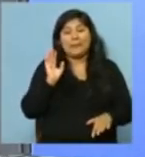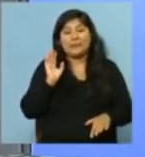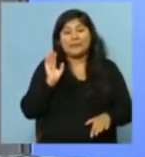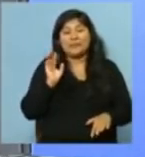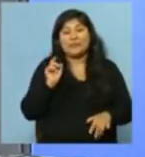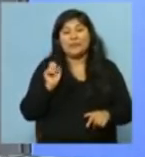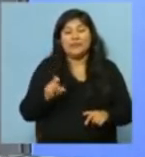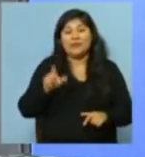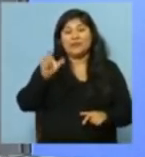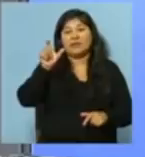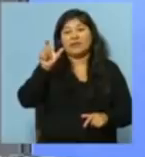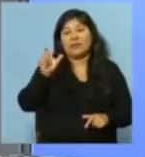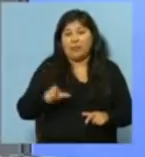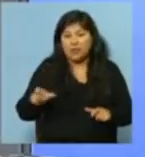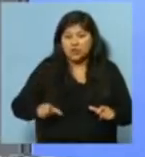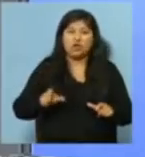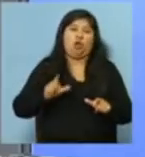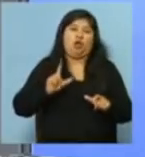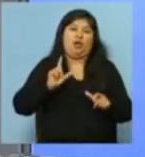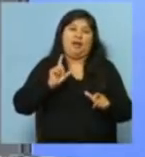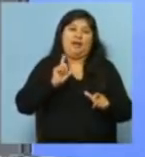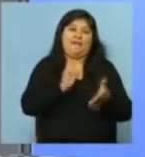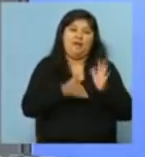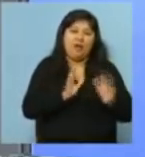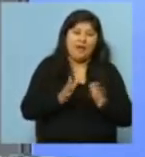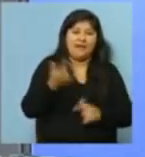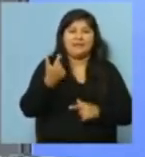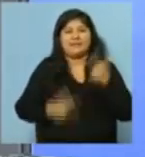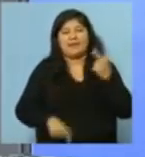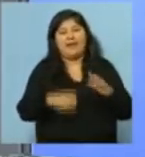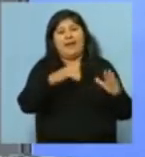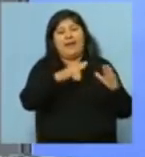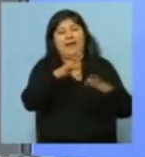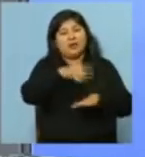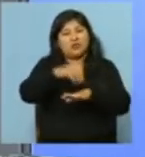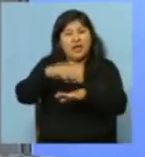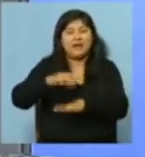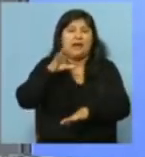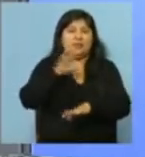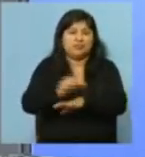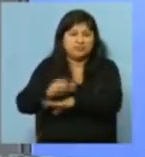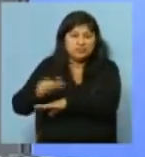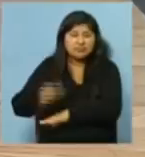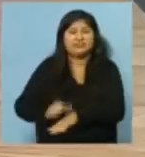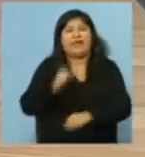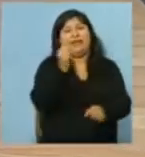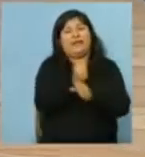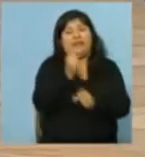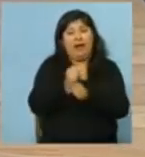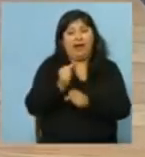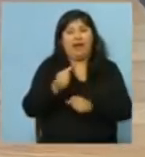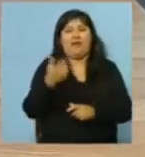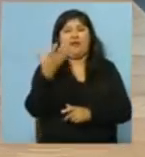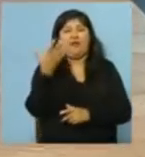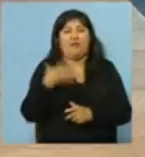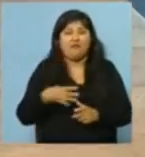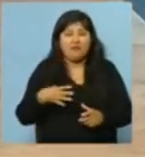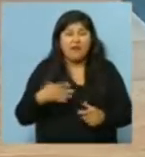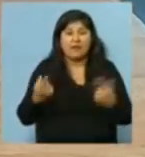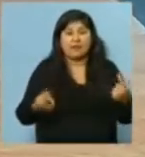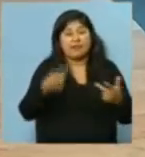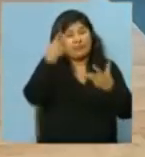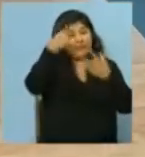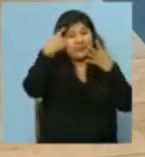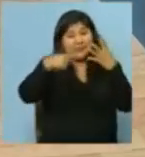abuso en el corte de ruta la violencia la usurpaciones de la tierra la falta de trabajo bueno esto ha quedado Claro en el mensaje de